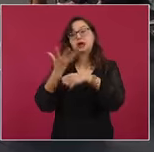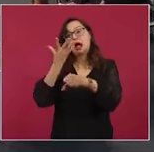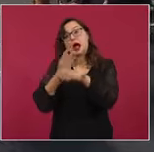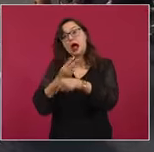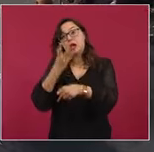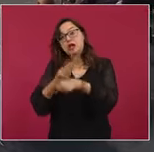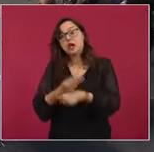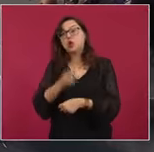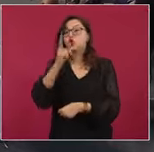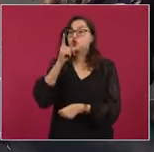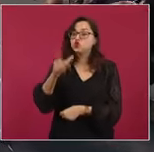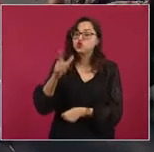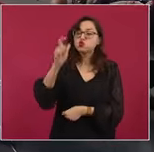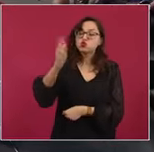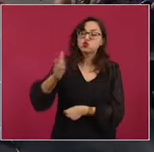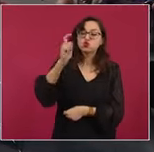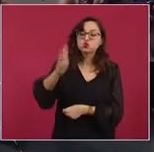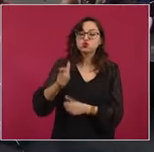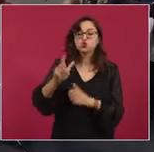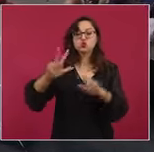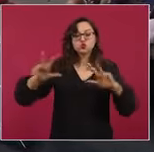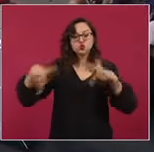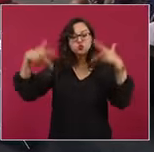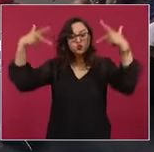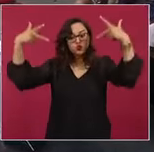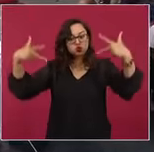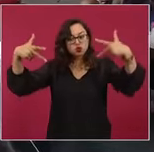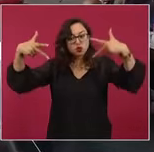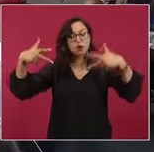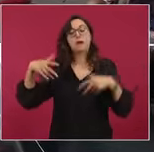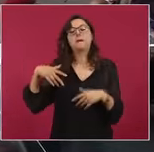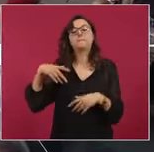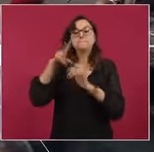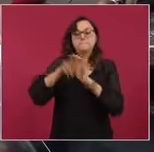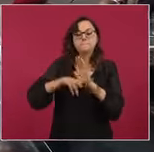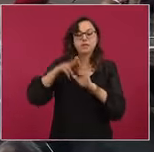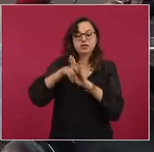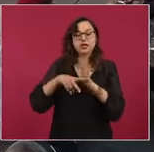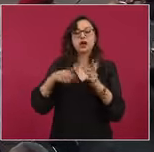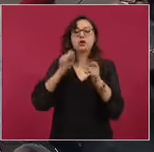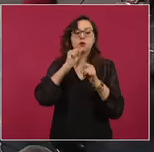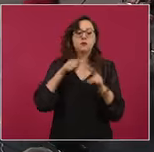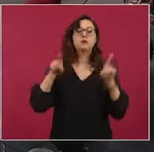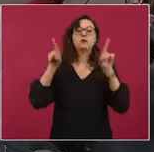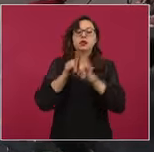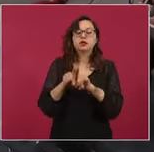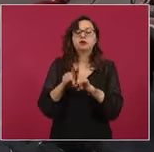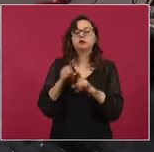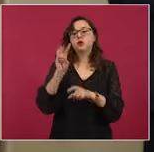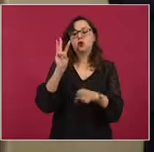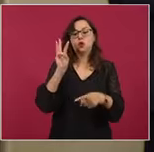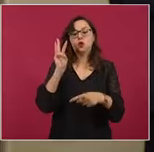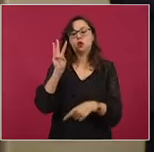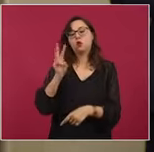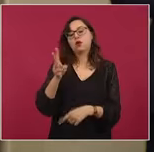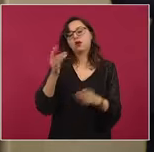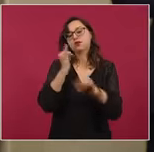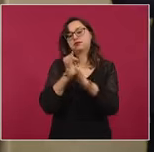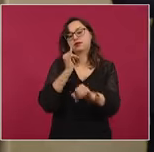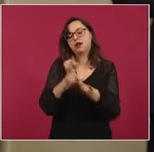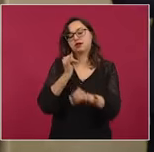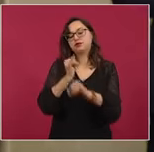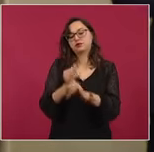luz, instalaciones de videocámaras en sitios públicos y servicio público de Wi-Fi.